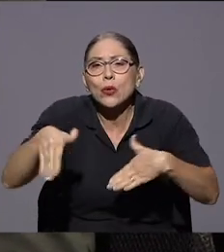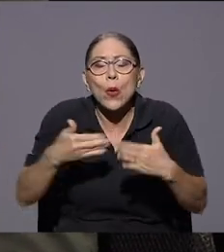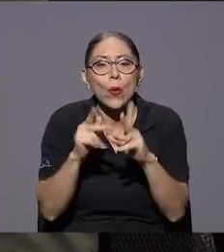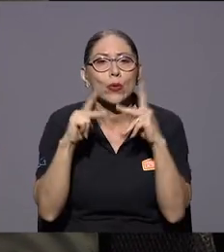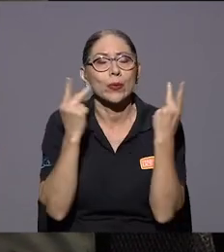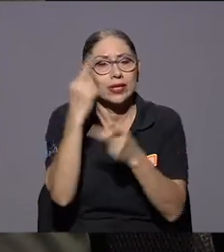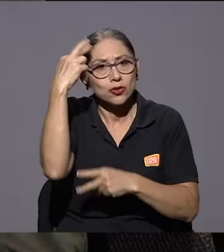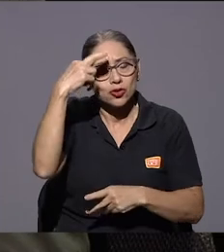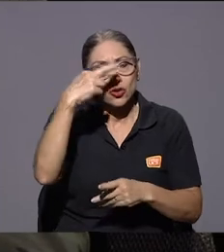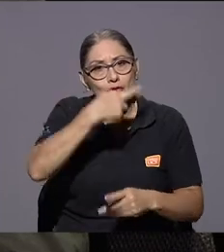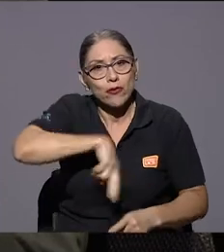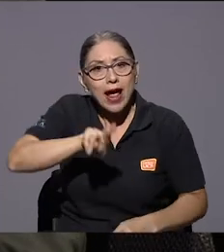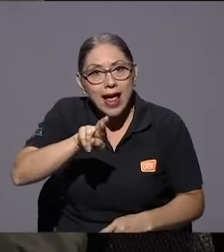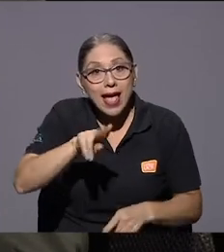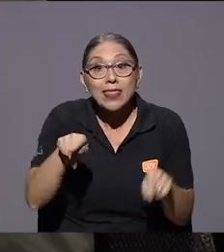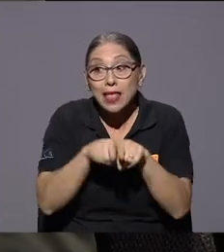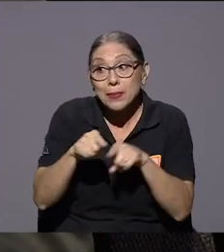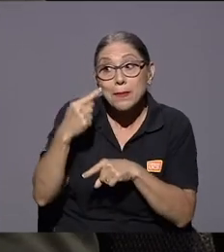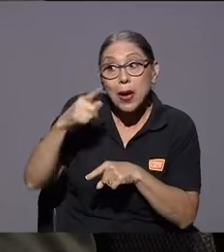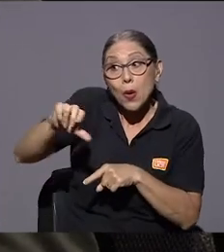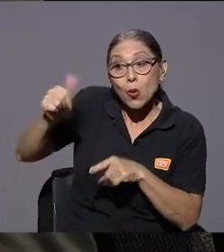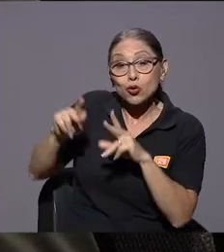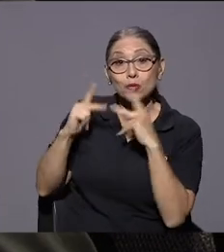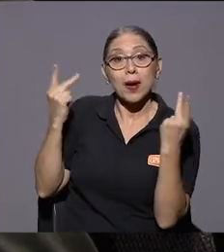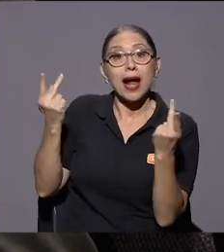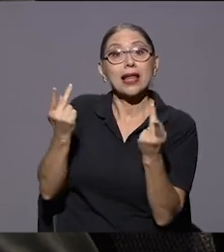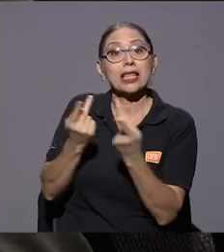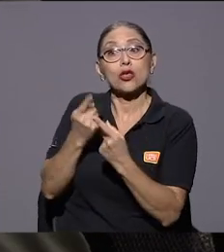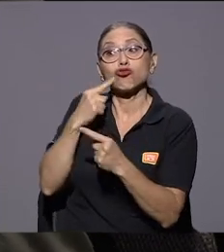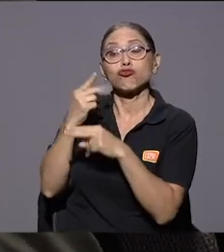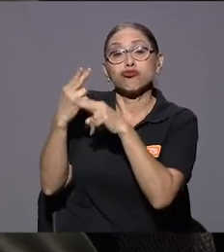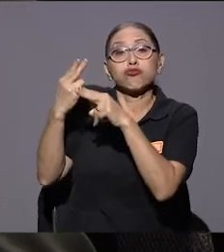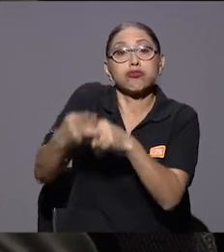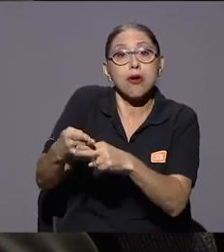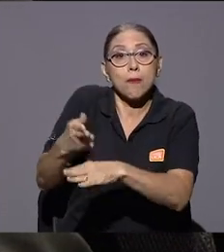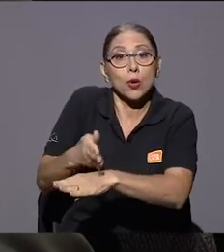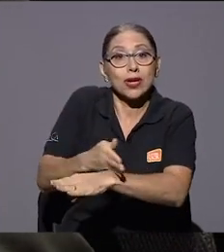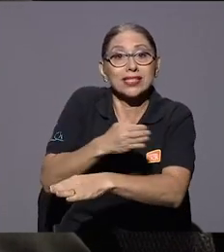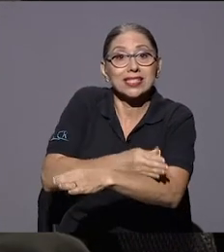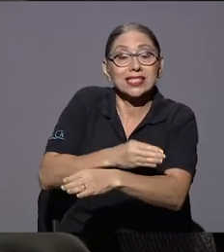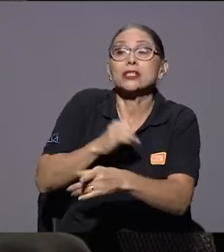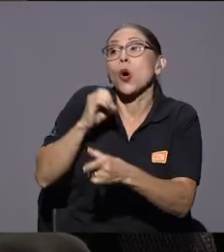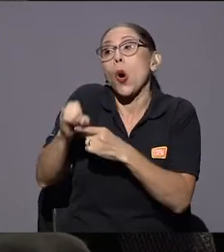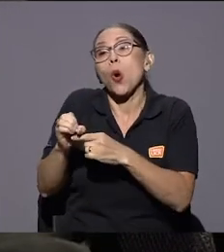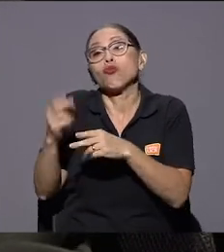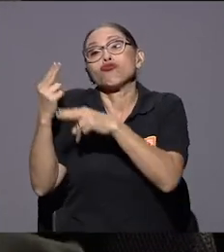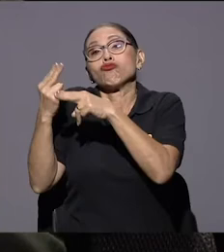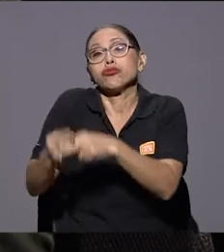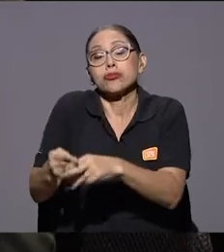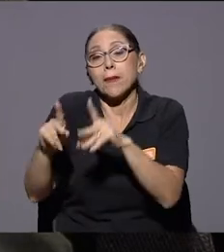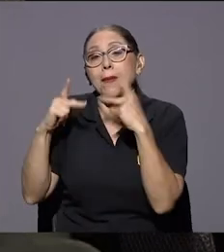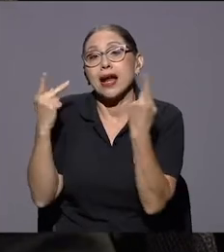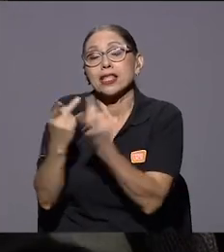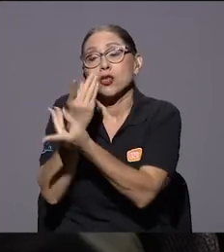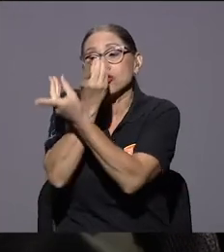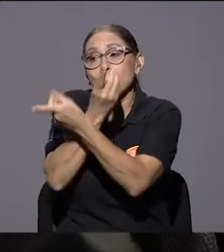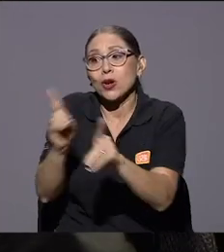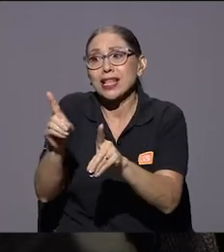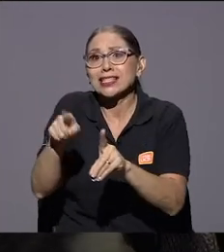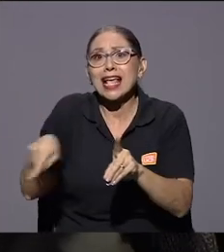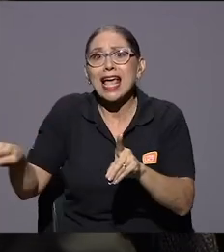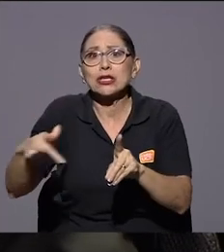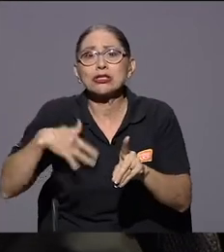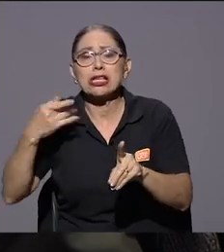los partidos, ¿verdad?, que se reclaman progresistas o democráticos, el profundo desprecio que tienen por estos